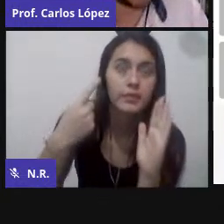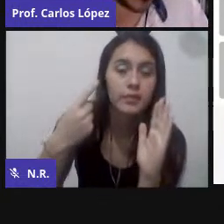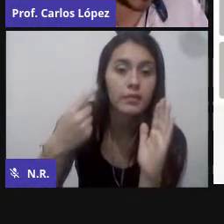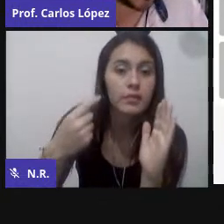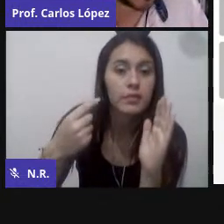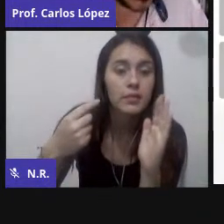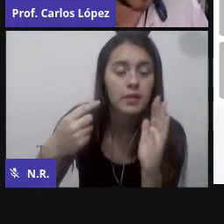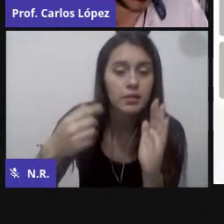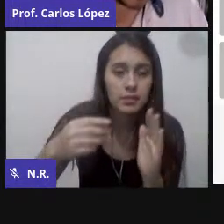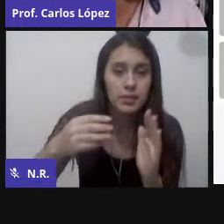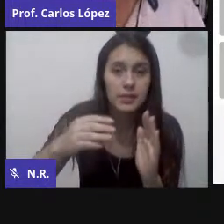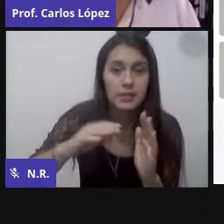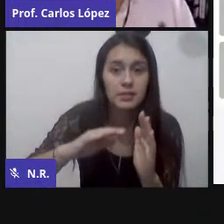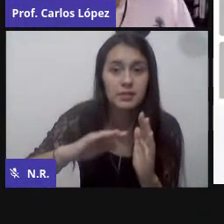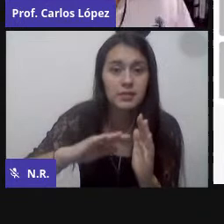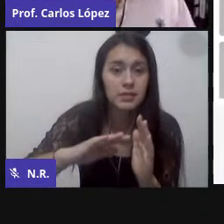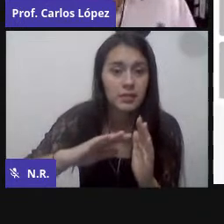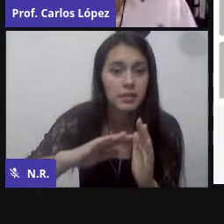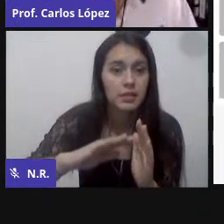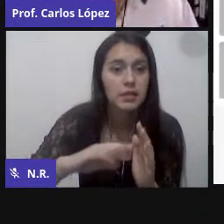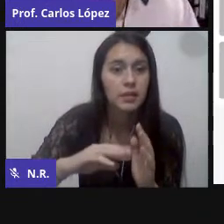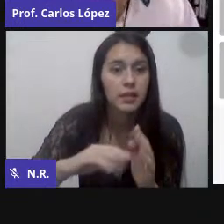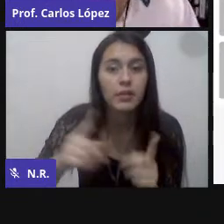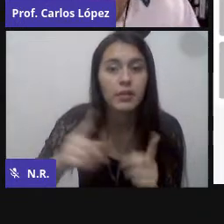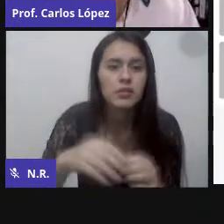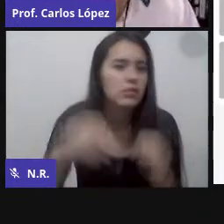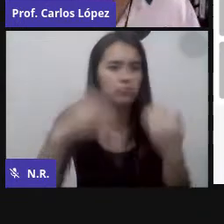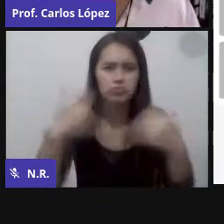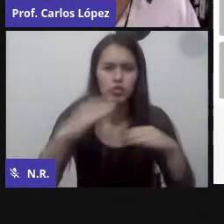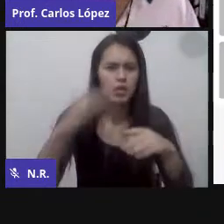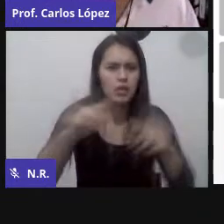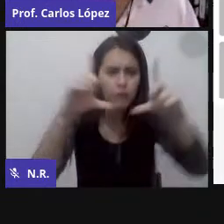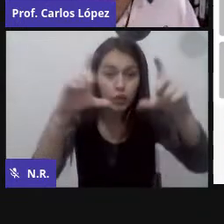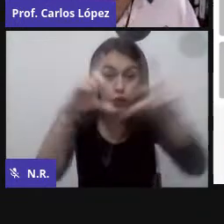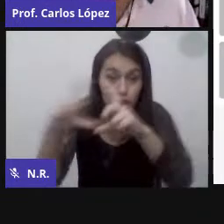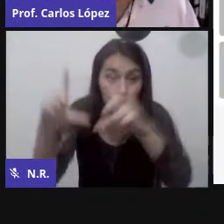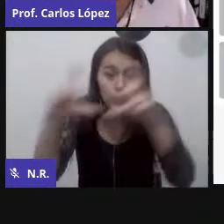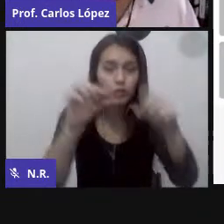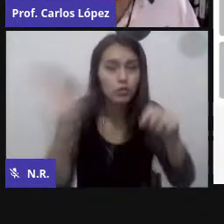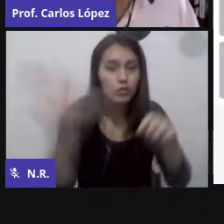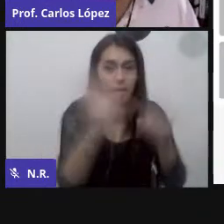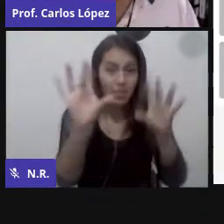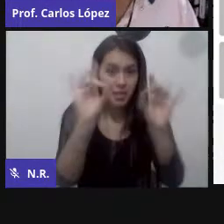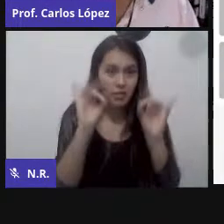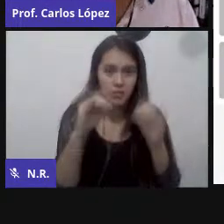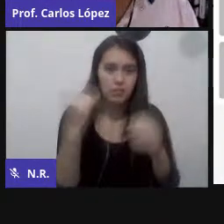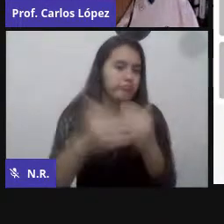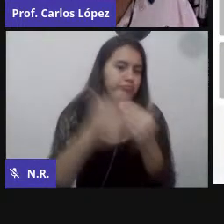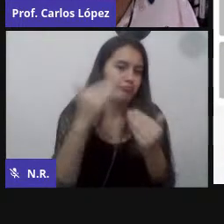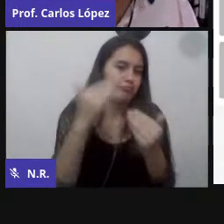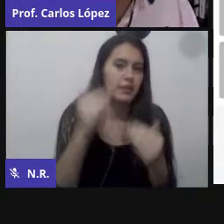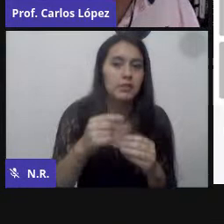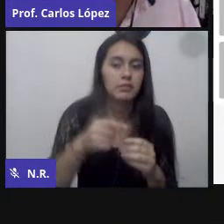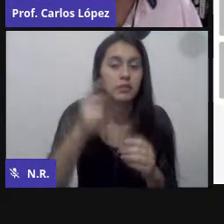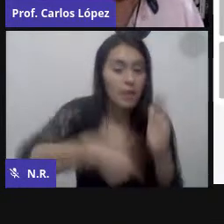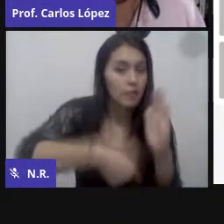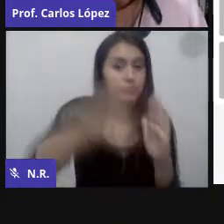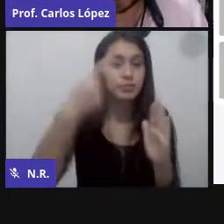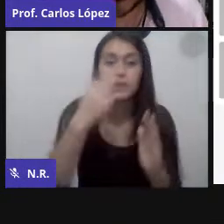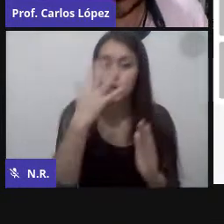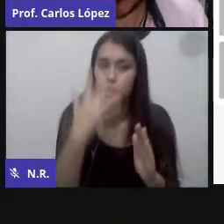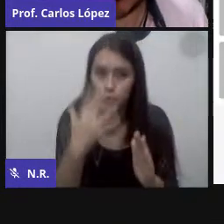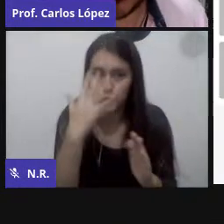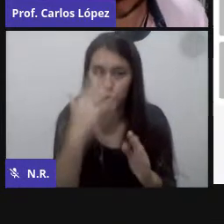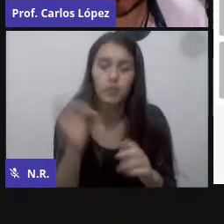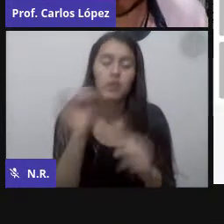la imagen que ustedes hayan elegido para el canal. Aquí le digo View on YouTube. Ahí ya